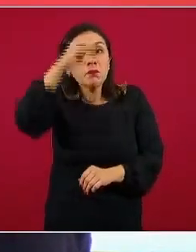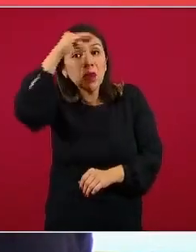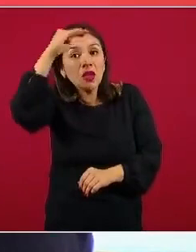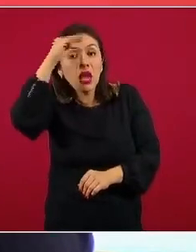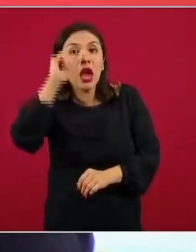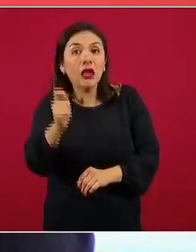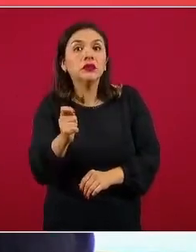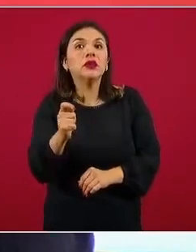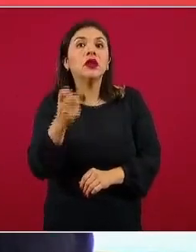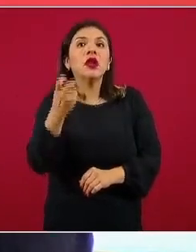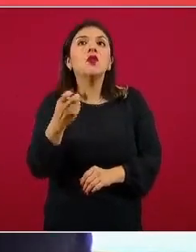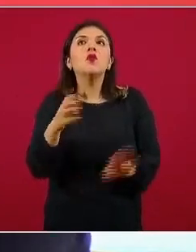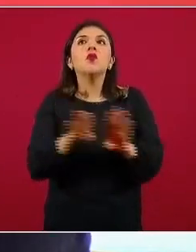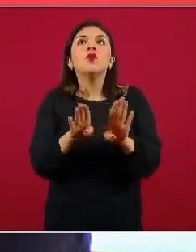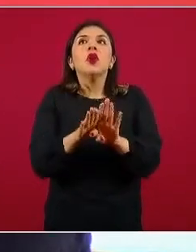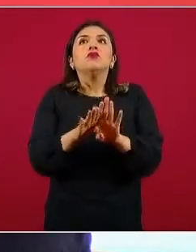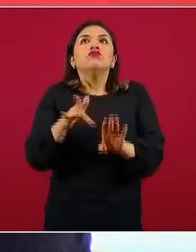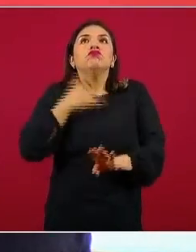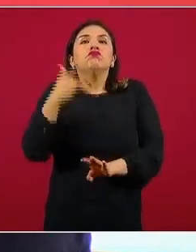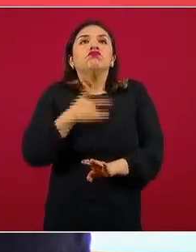pues lógicamente, una